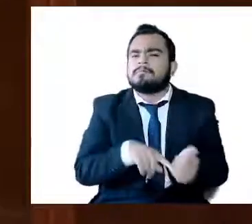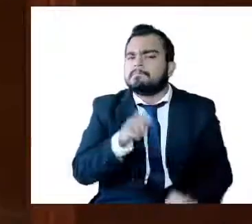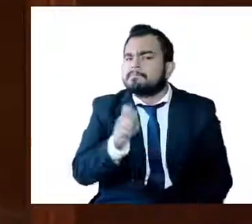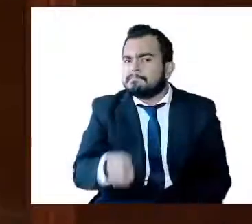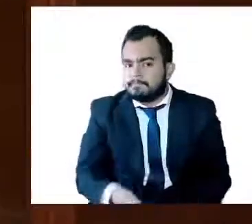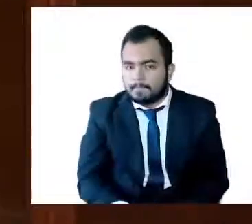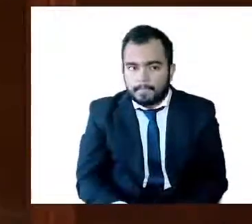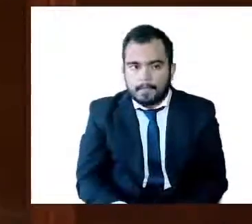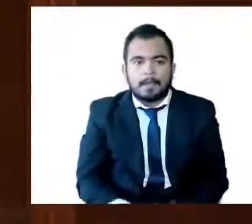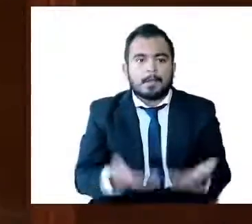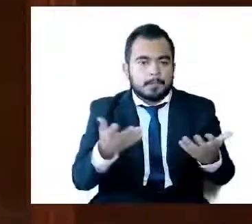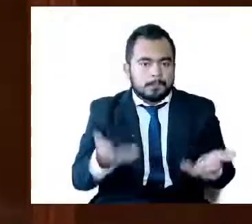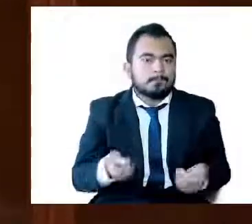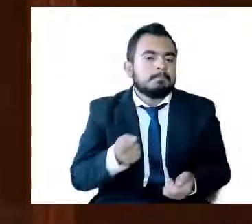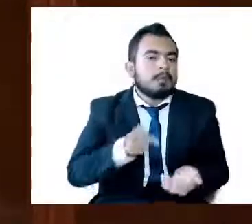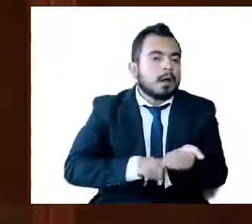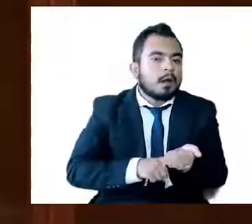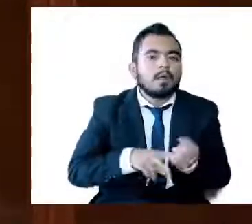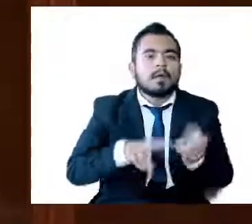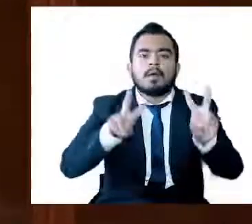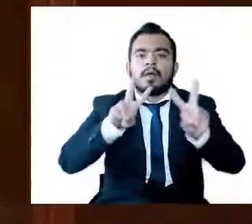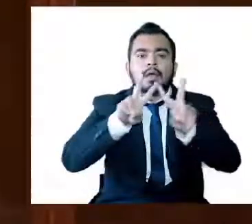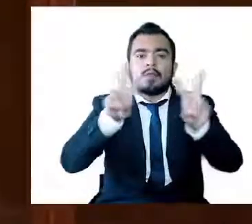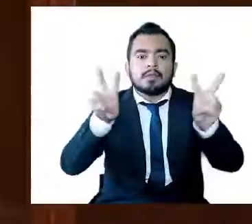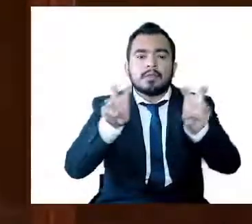con el tema de que en los ayuntamientos